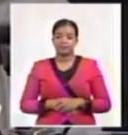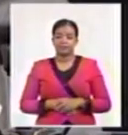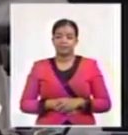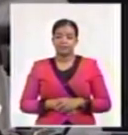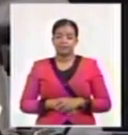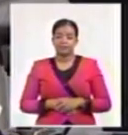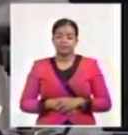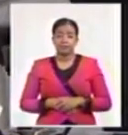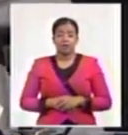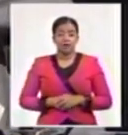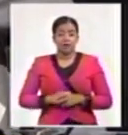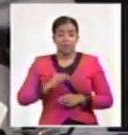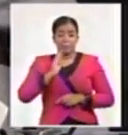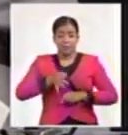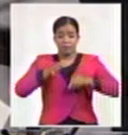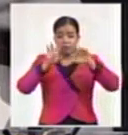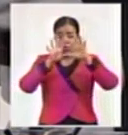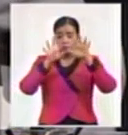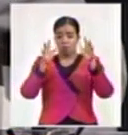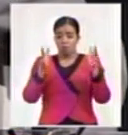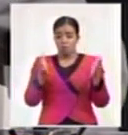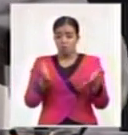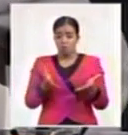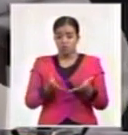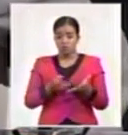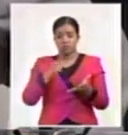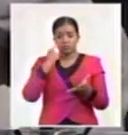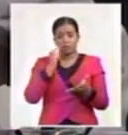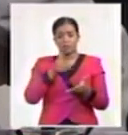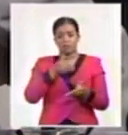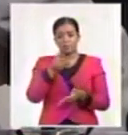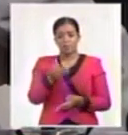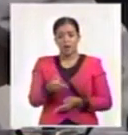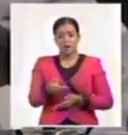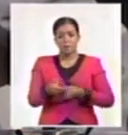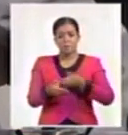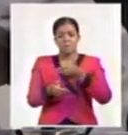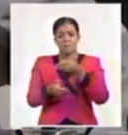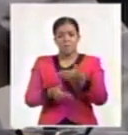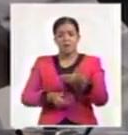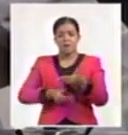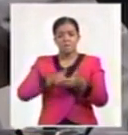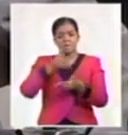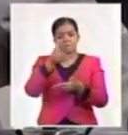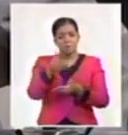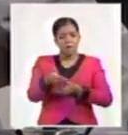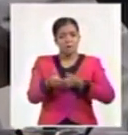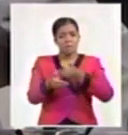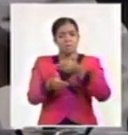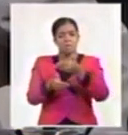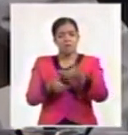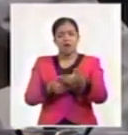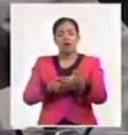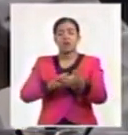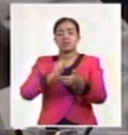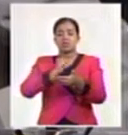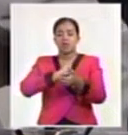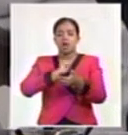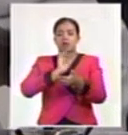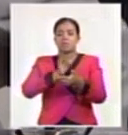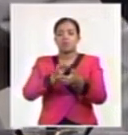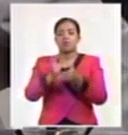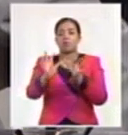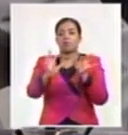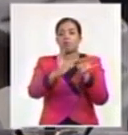está evolucionando en esa dirección de convertirse en un mundo multipolar. Ahora,